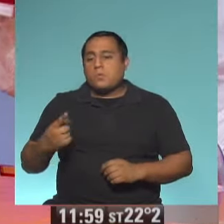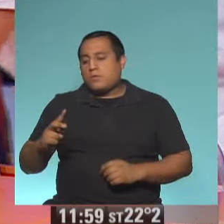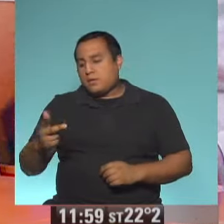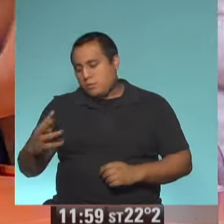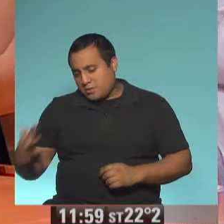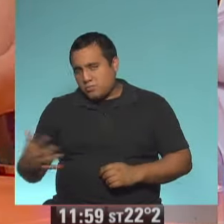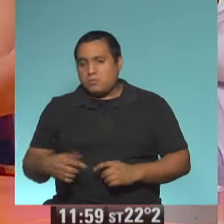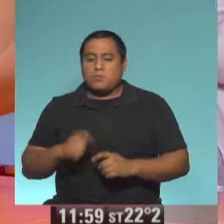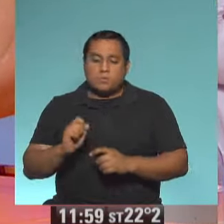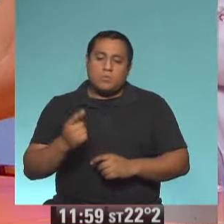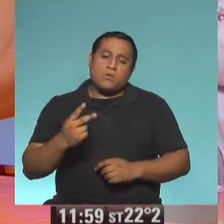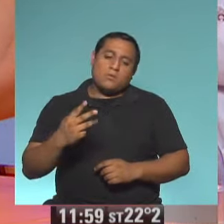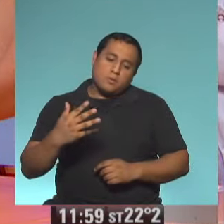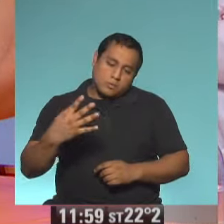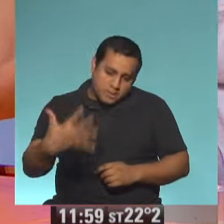1, 2, 3, 4, 5.